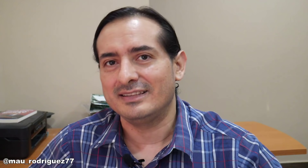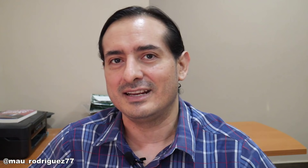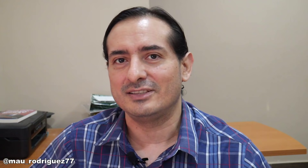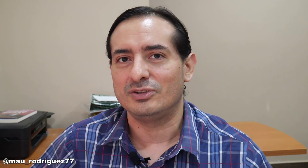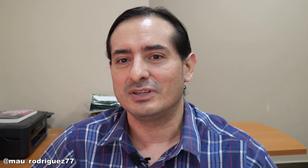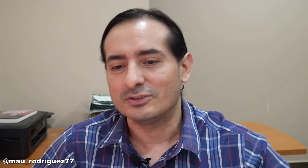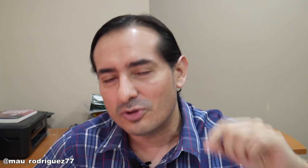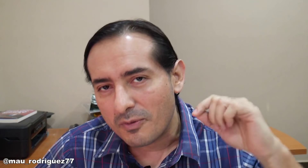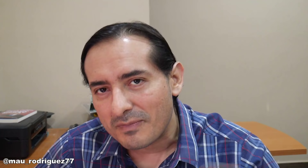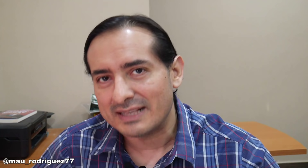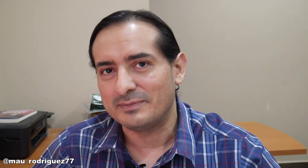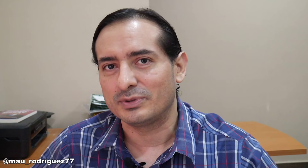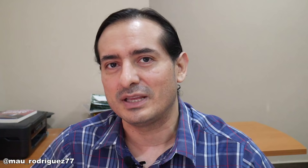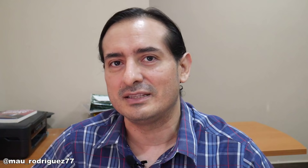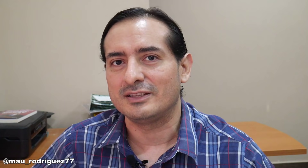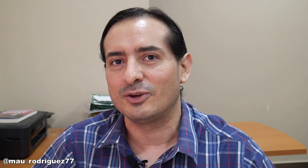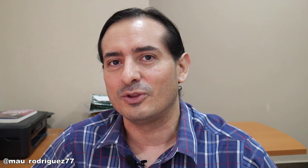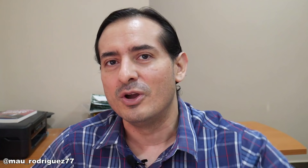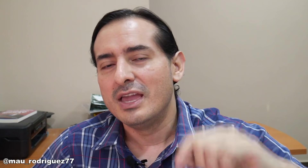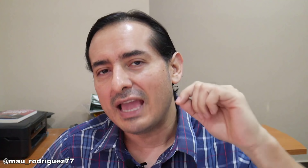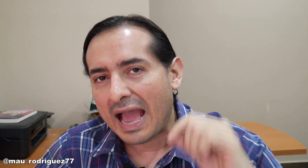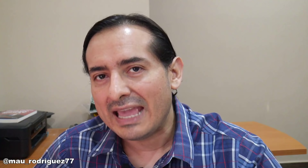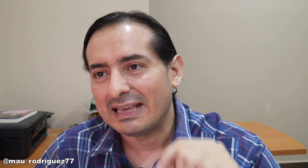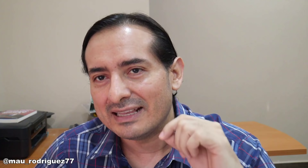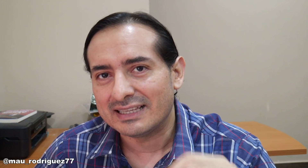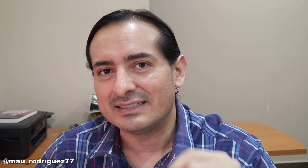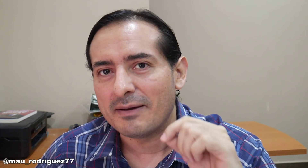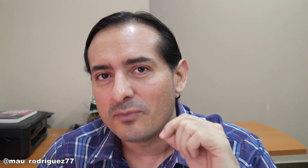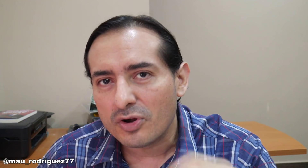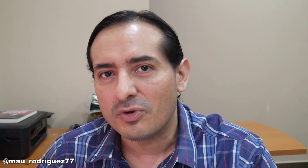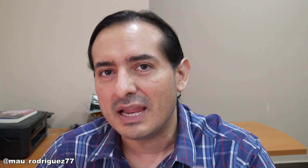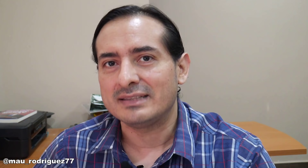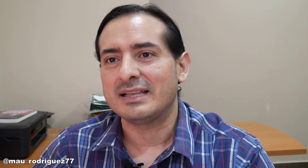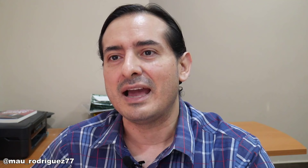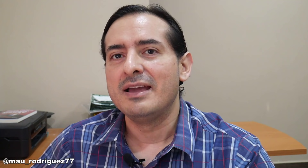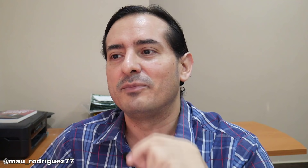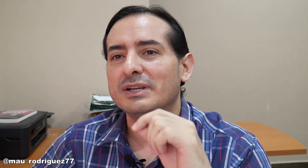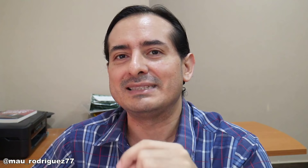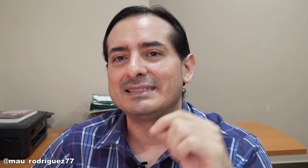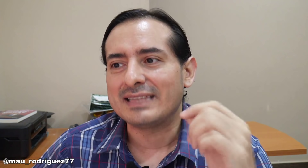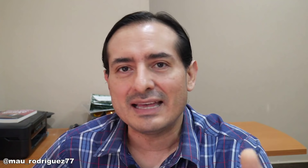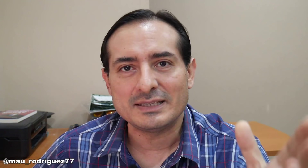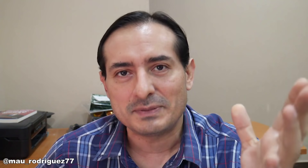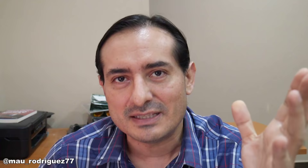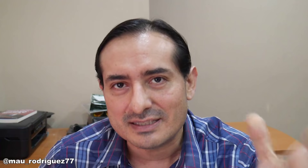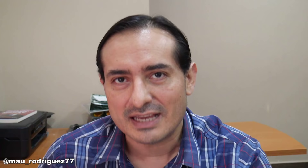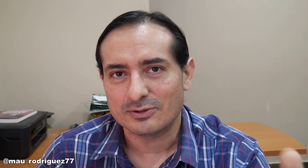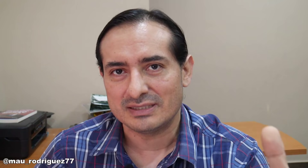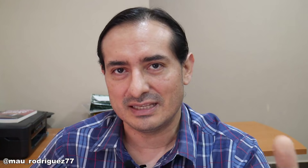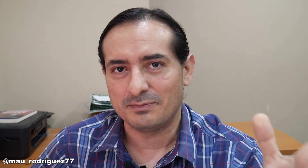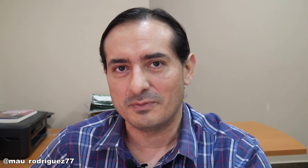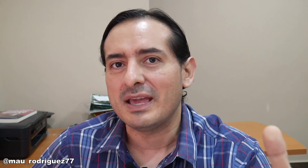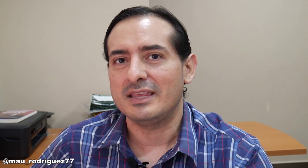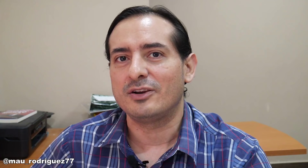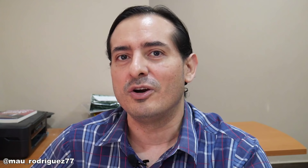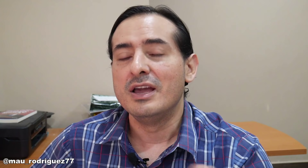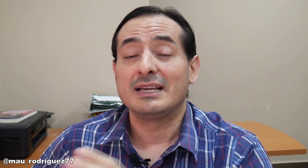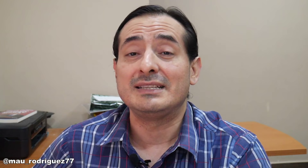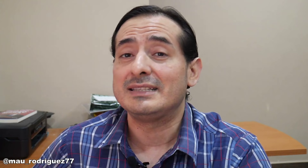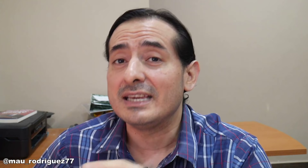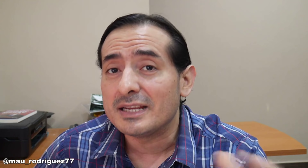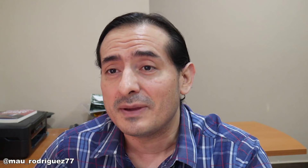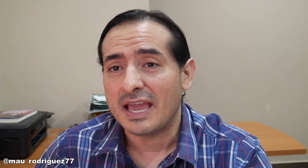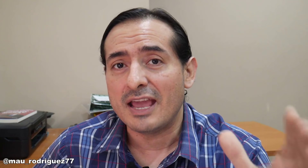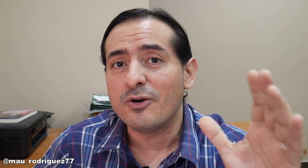gran indignación. Que esto es lo más importante de todo. Hay gente que está muy molesta porque se está desperdiciando este equipo médico